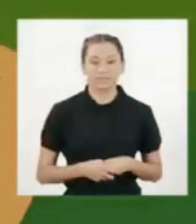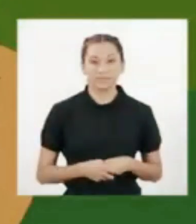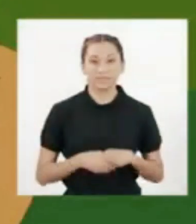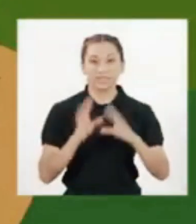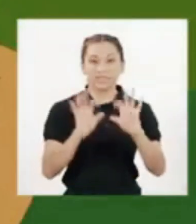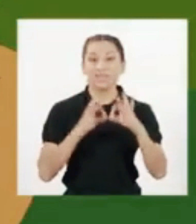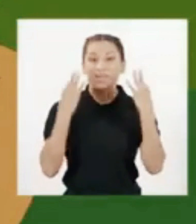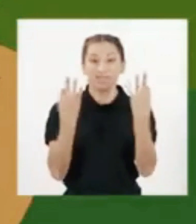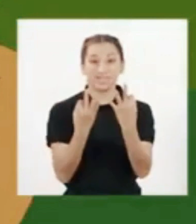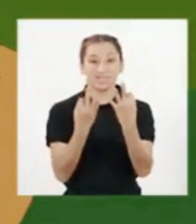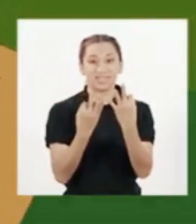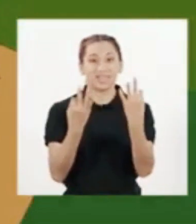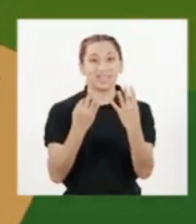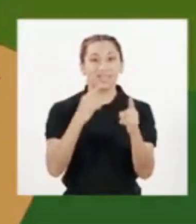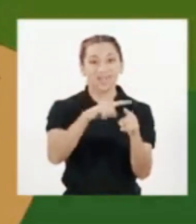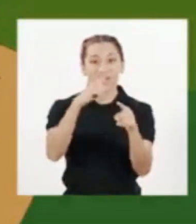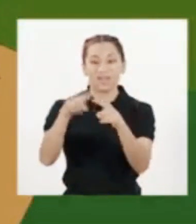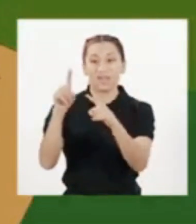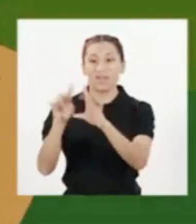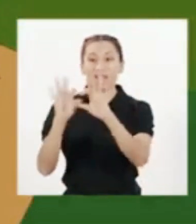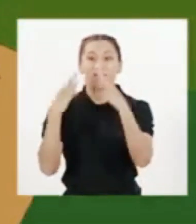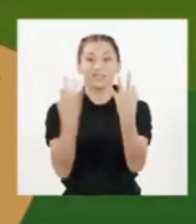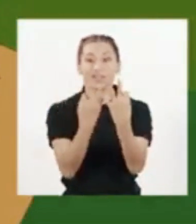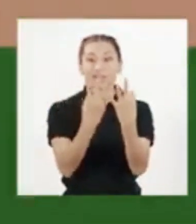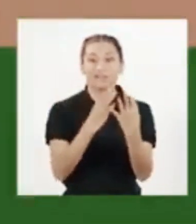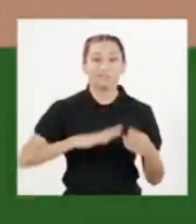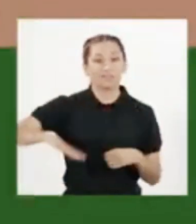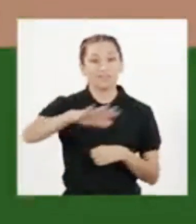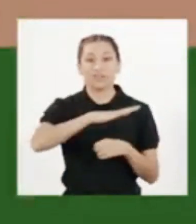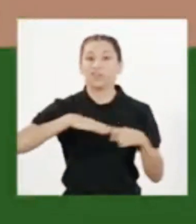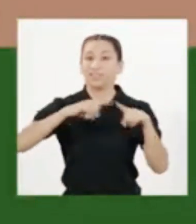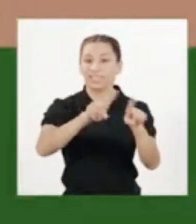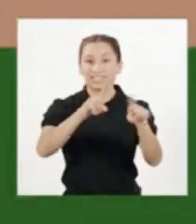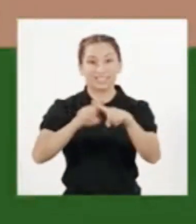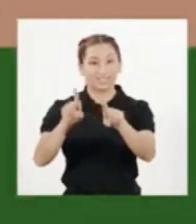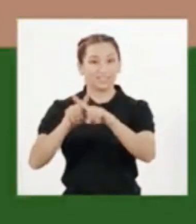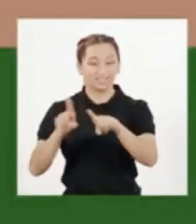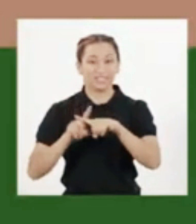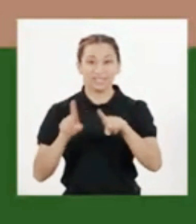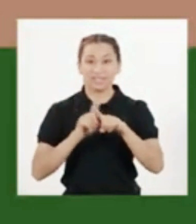Familias, familias son todas distintas.